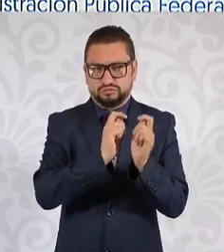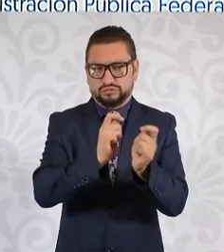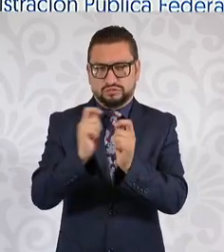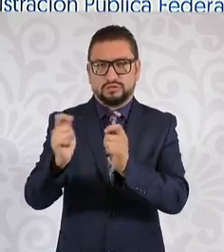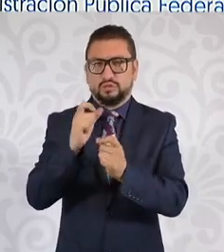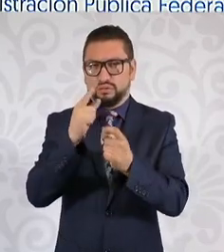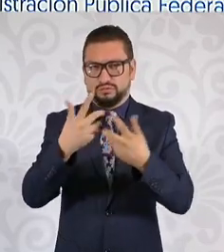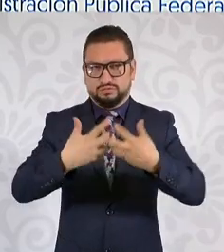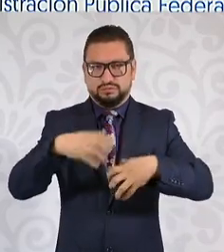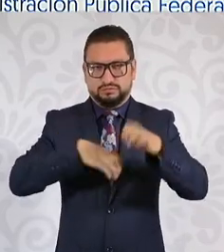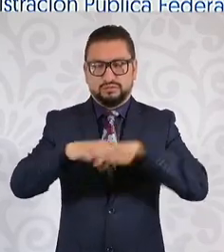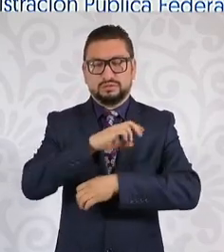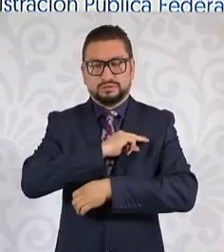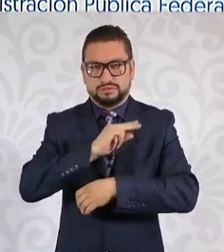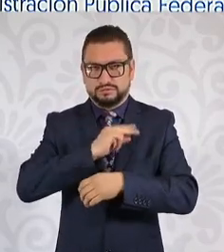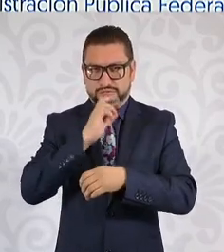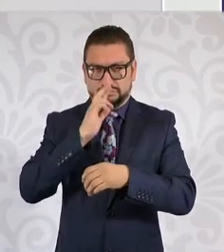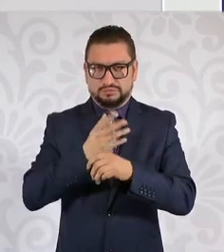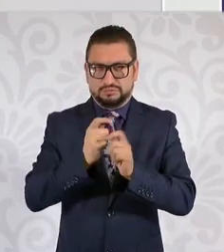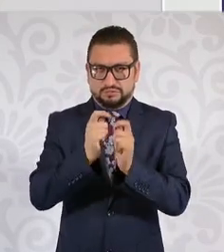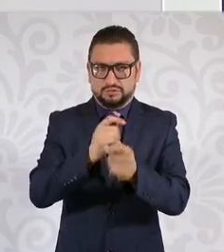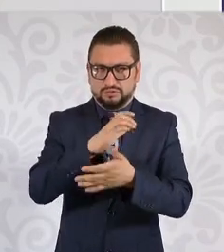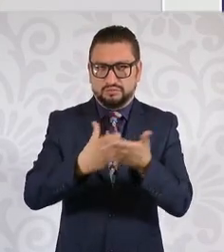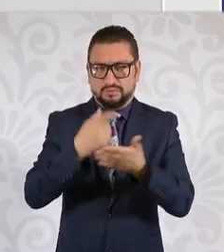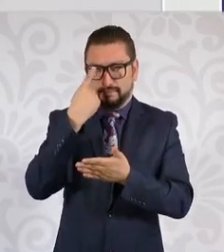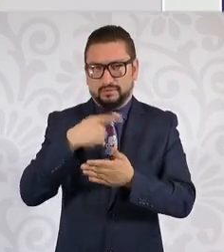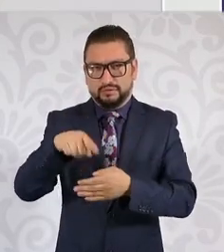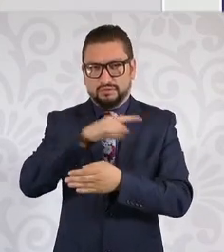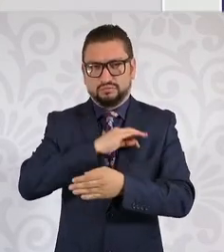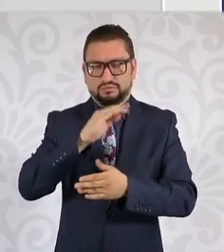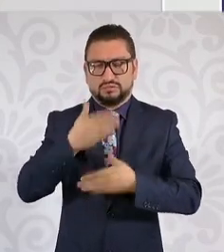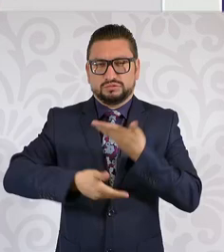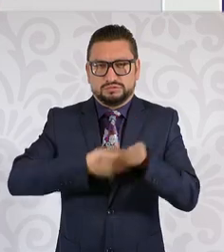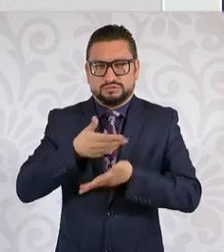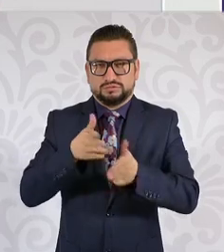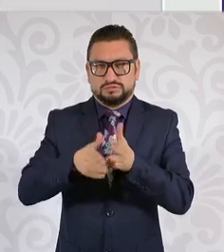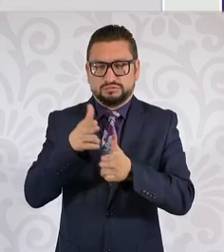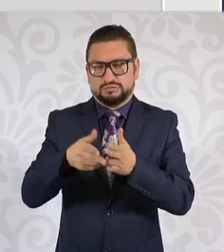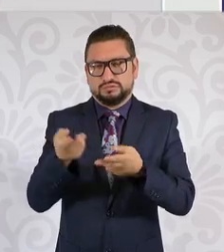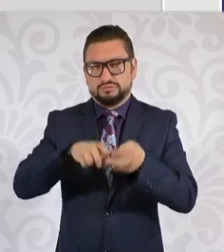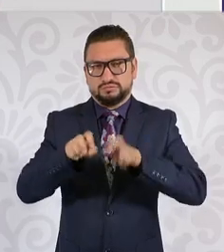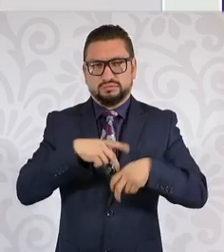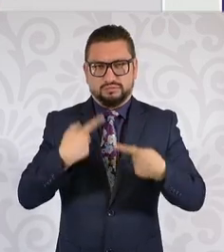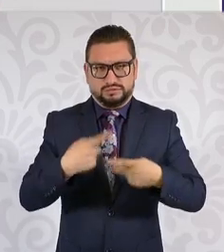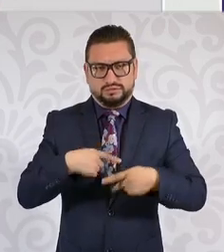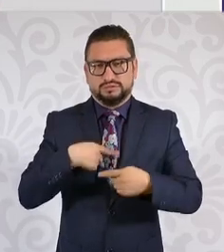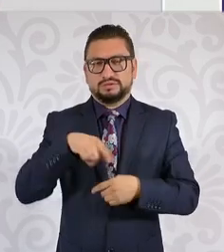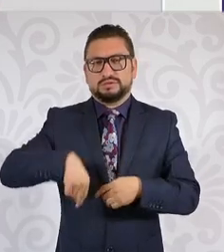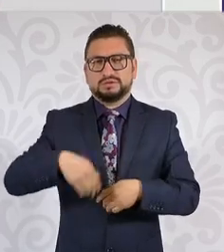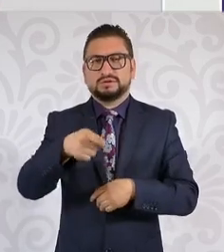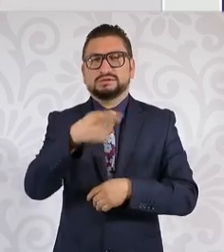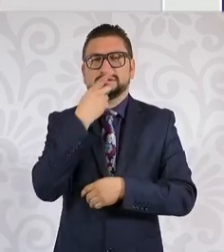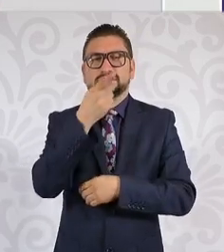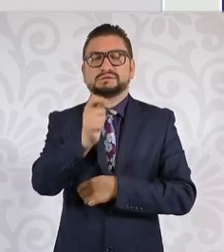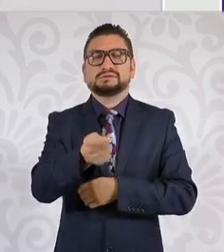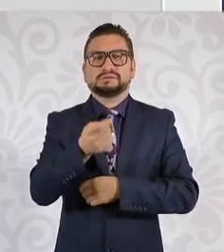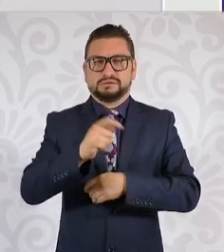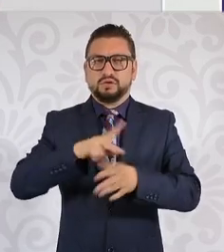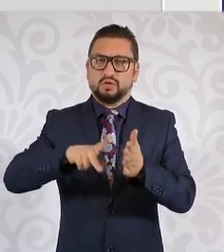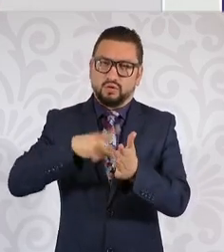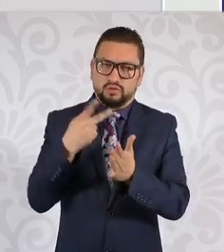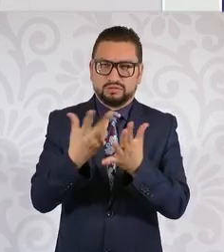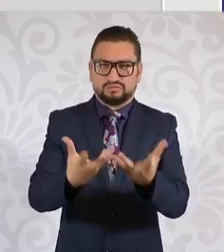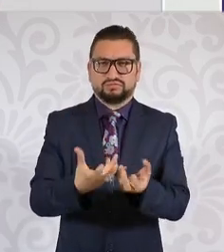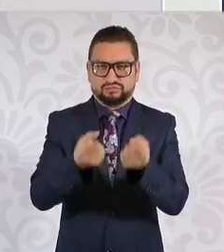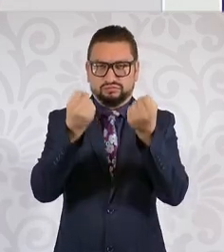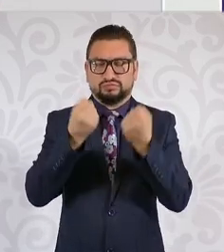a empresas privadas una concesión para el servicio público de transporte ferroviario de pasajeros. Esto quiere decir, como decía, que recupera el Estado